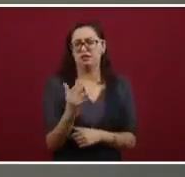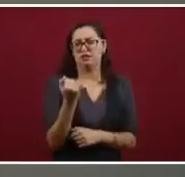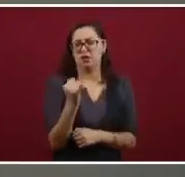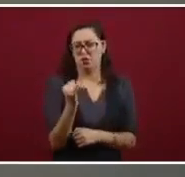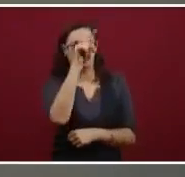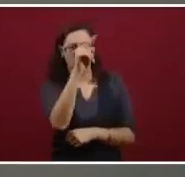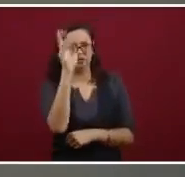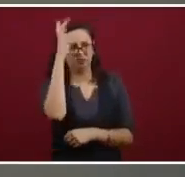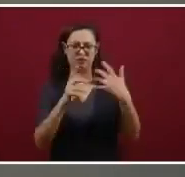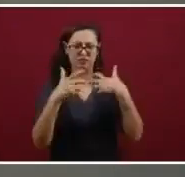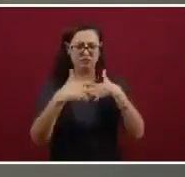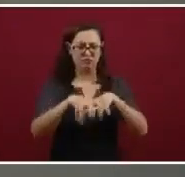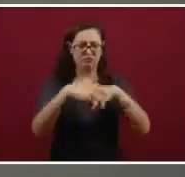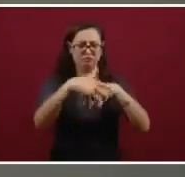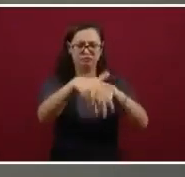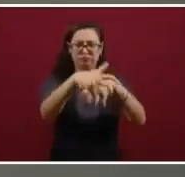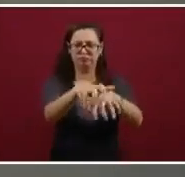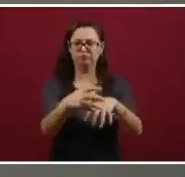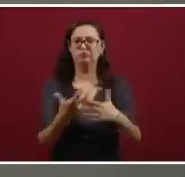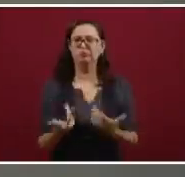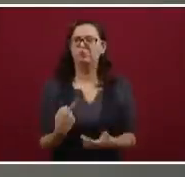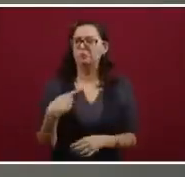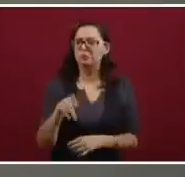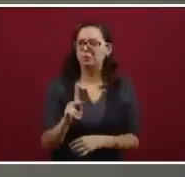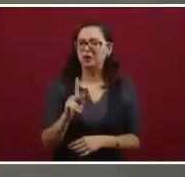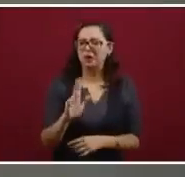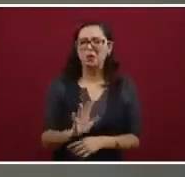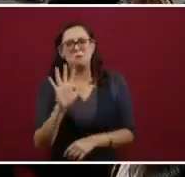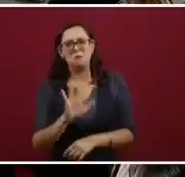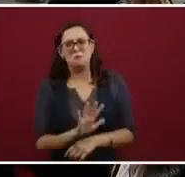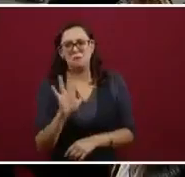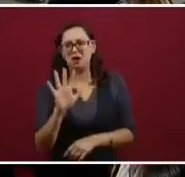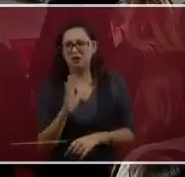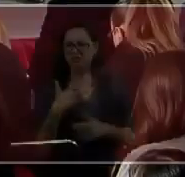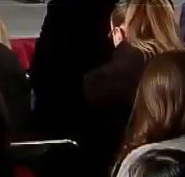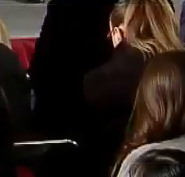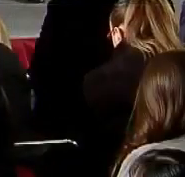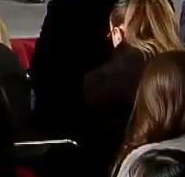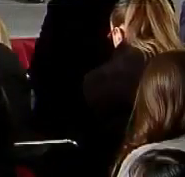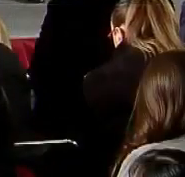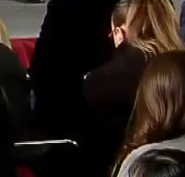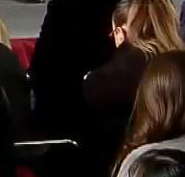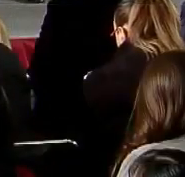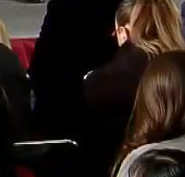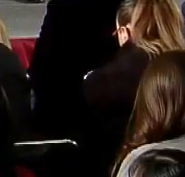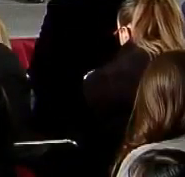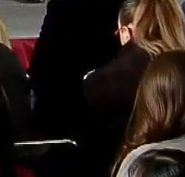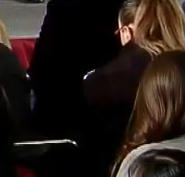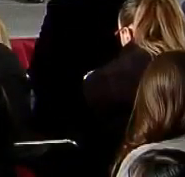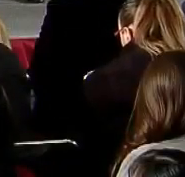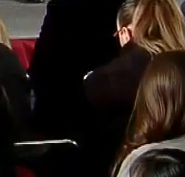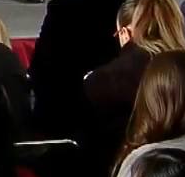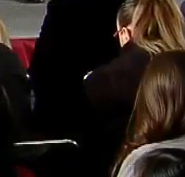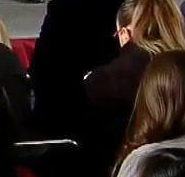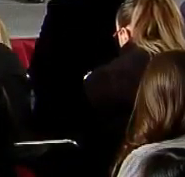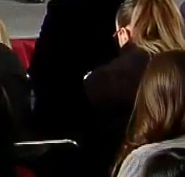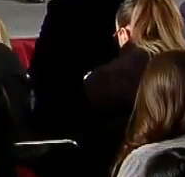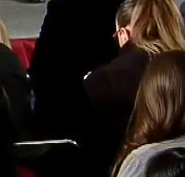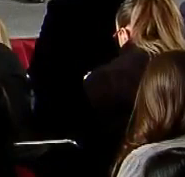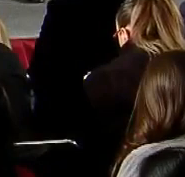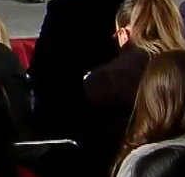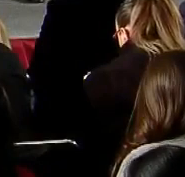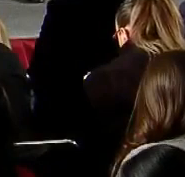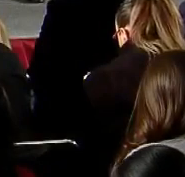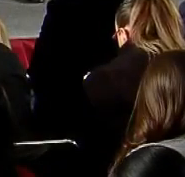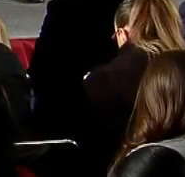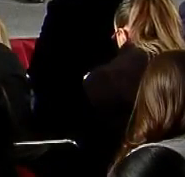edificio de Donald Trump en Chicago. El problema es que pareciera que no hay coordinación en el liderazgo mexicano en Estados Unidos, entendiendo que